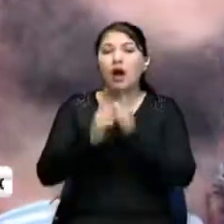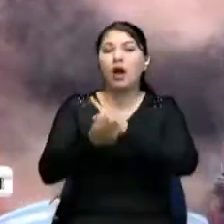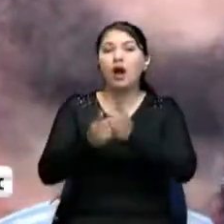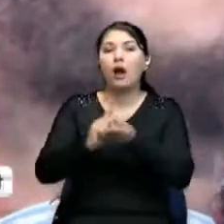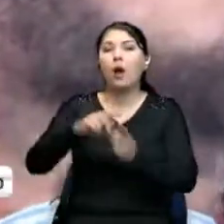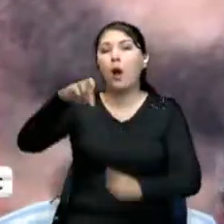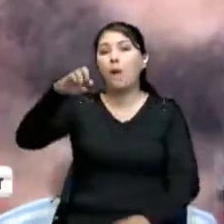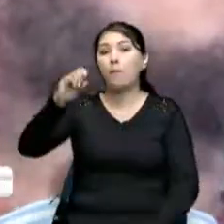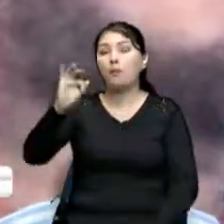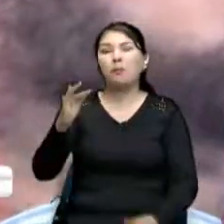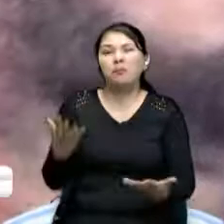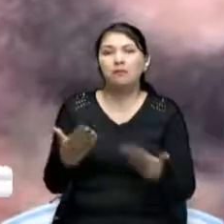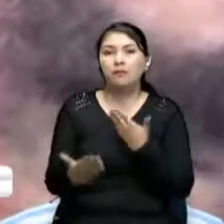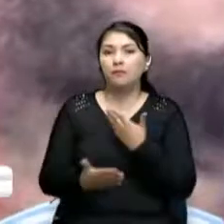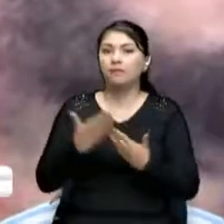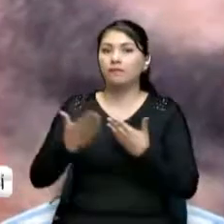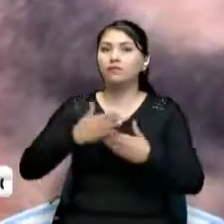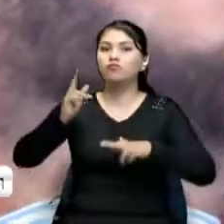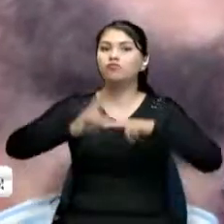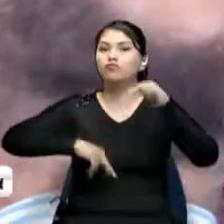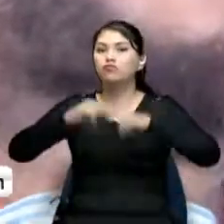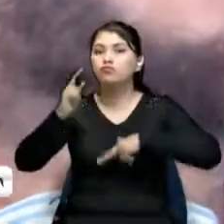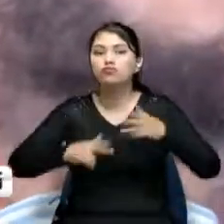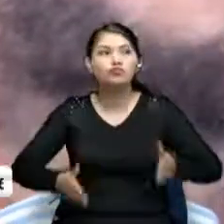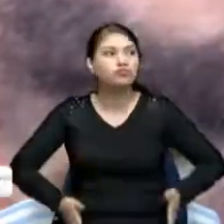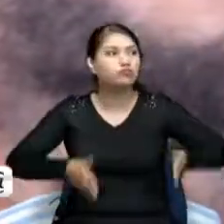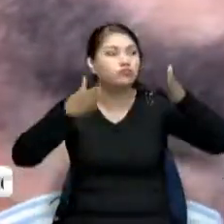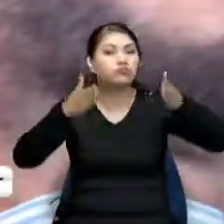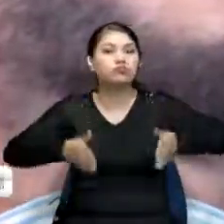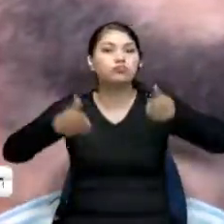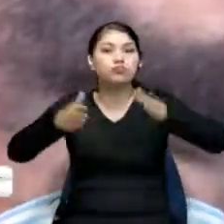pot para facilitar la construcción de edificaciones en zonas rurales